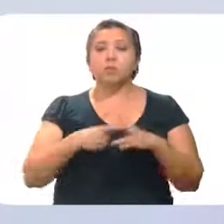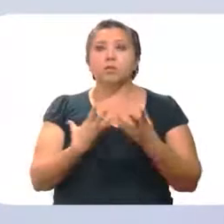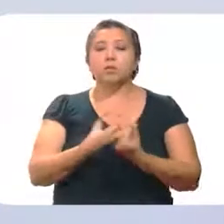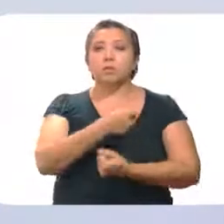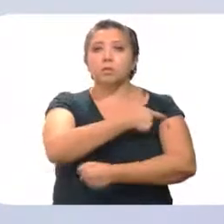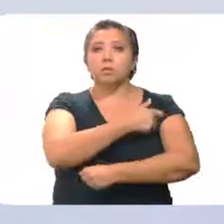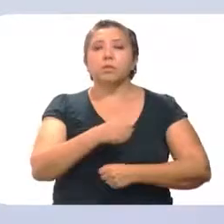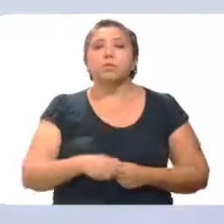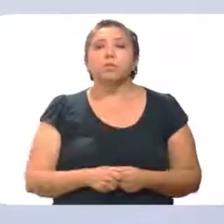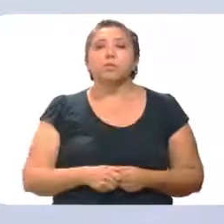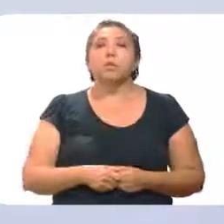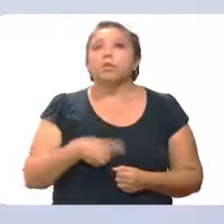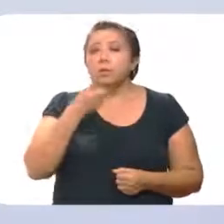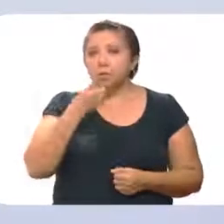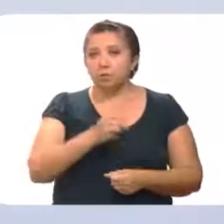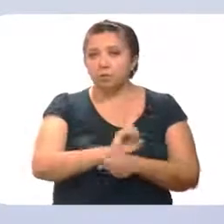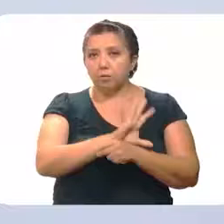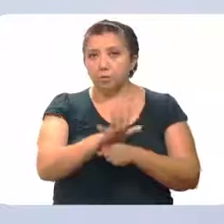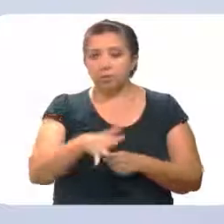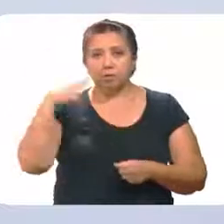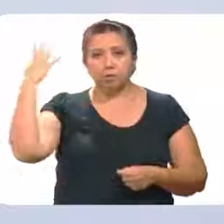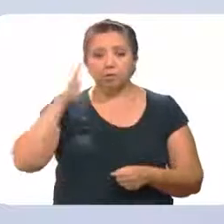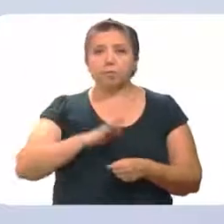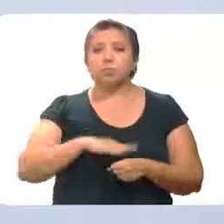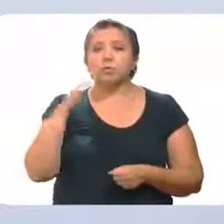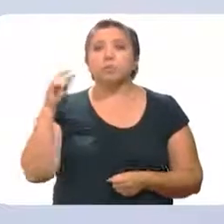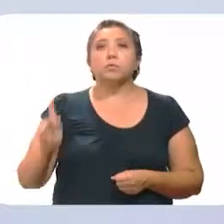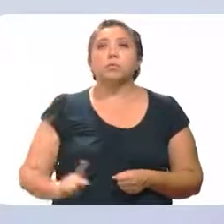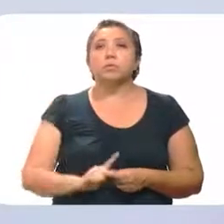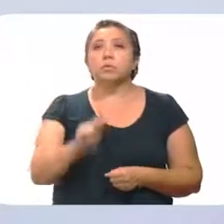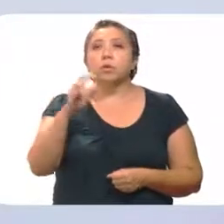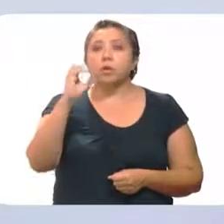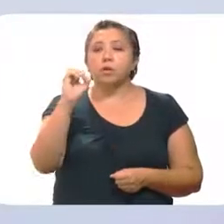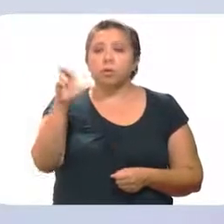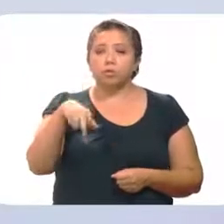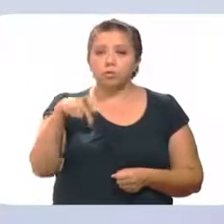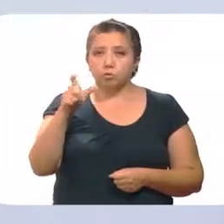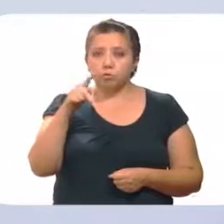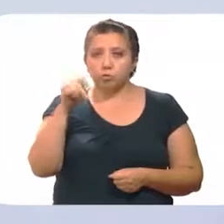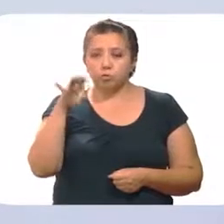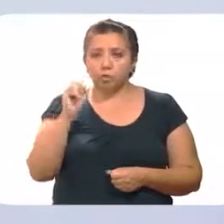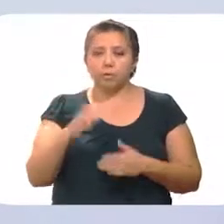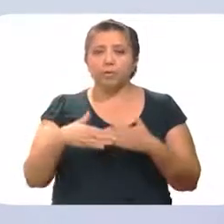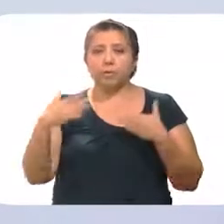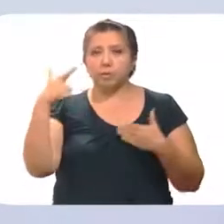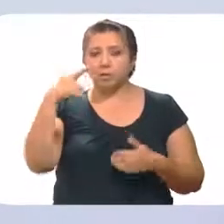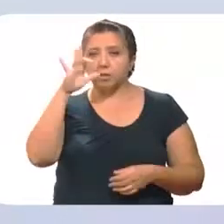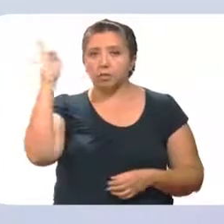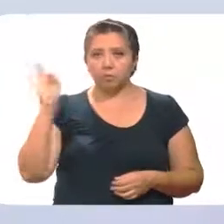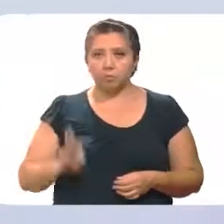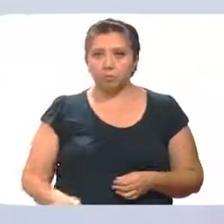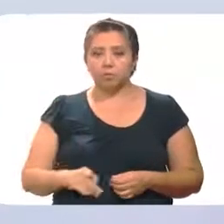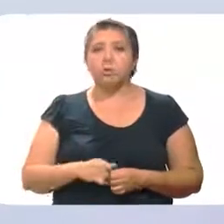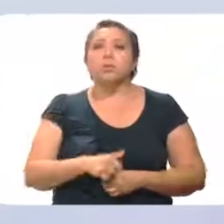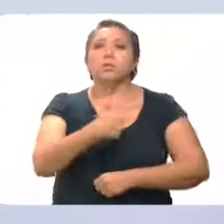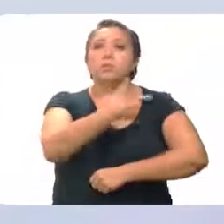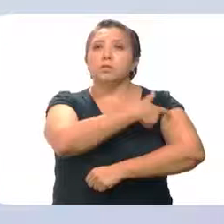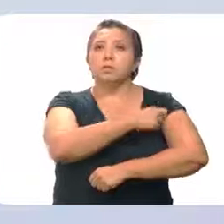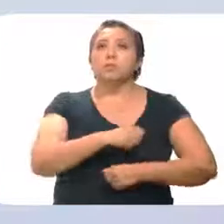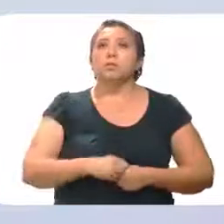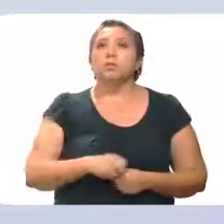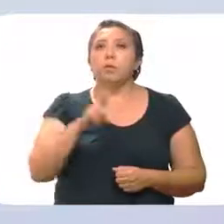la aplicación de vacunas contra el coronavirus para adultos mayores en los municipios de Oxcuscap, con un avance del 7% de las dosis